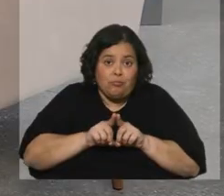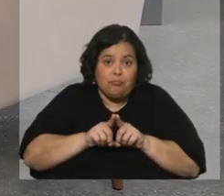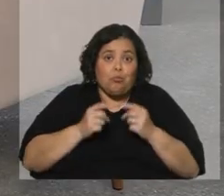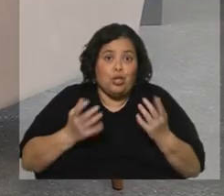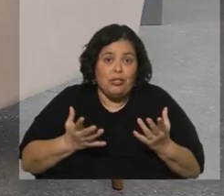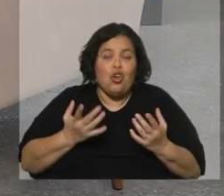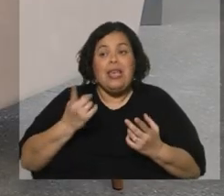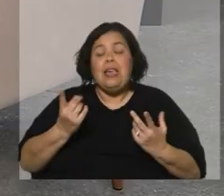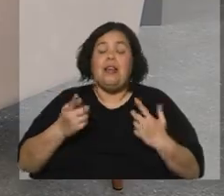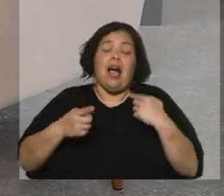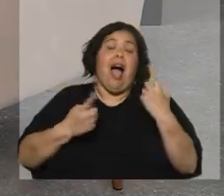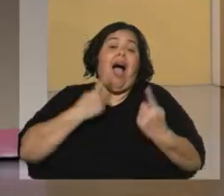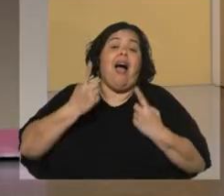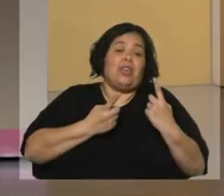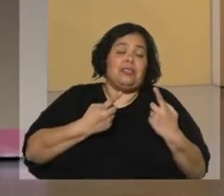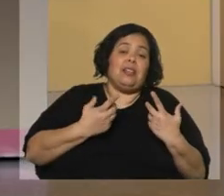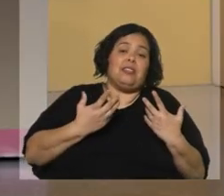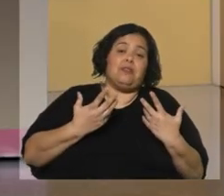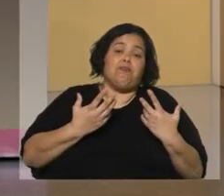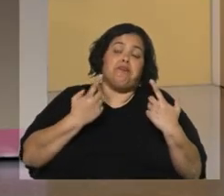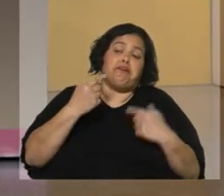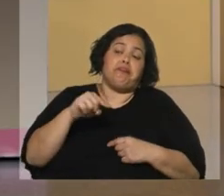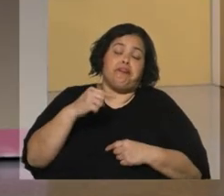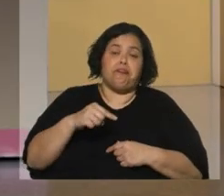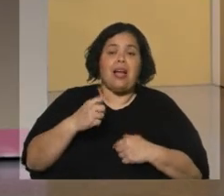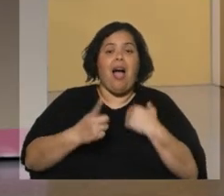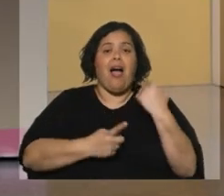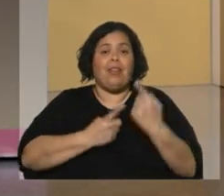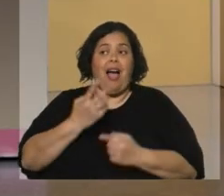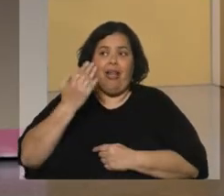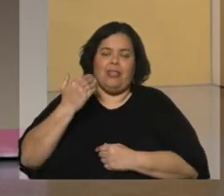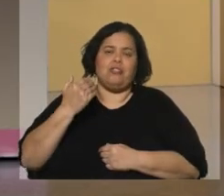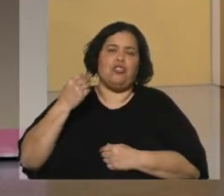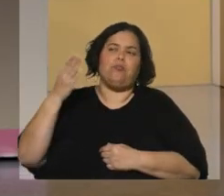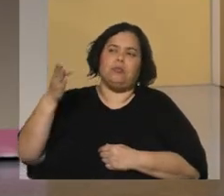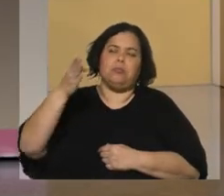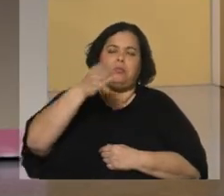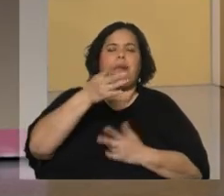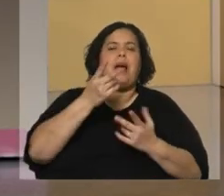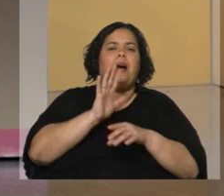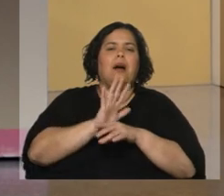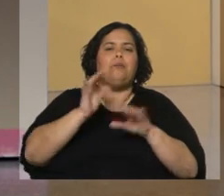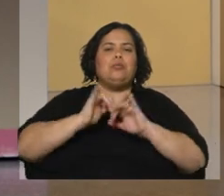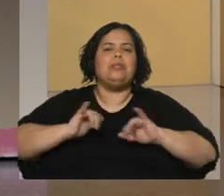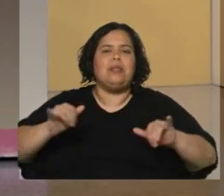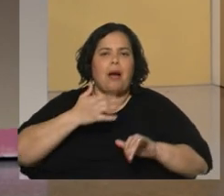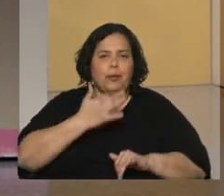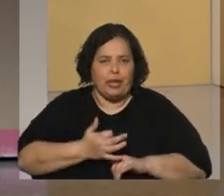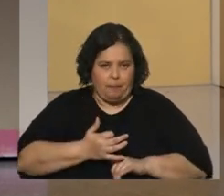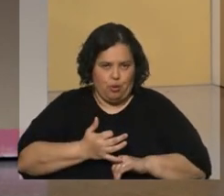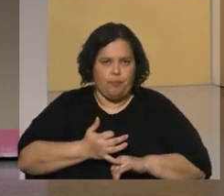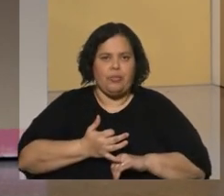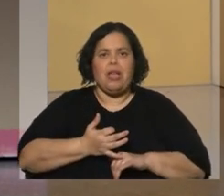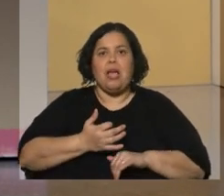y La decepción que me ha llevado esa que por ejemplo he hecho casting en su momento ahora ya no más Pero ellos tienen no hago más porque en todos